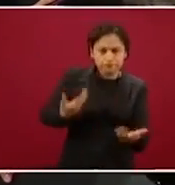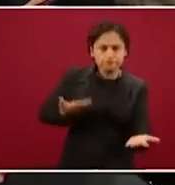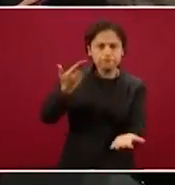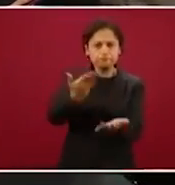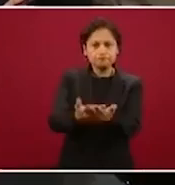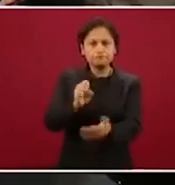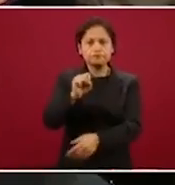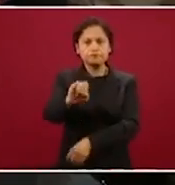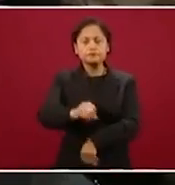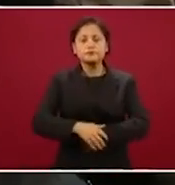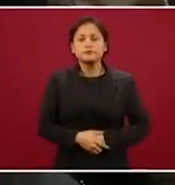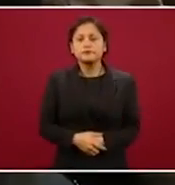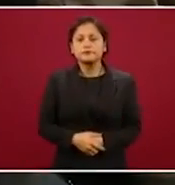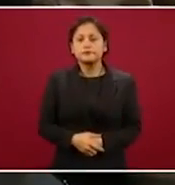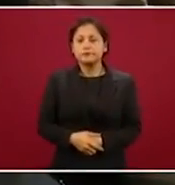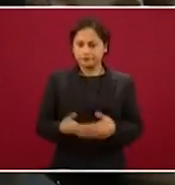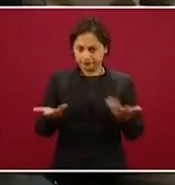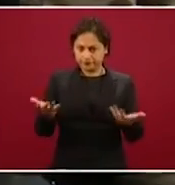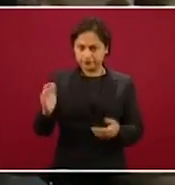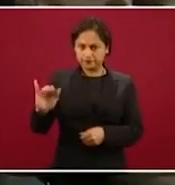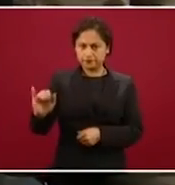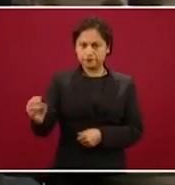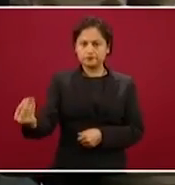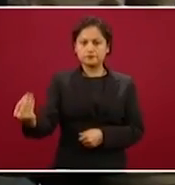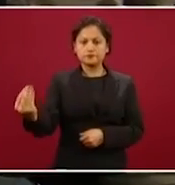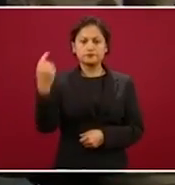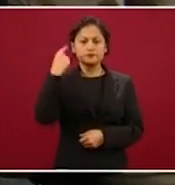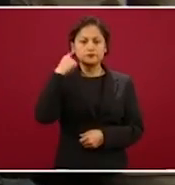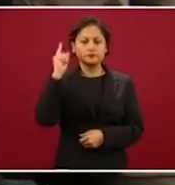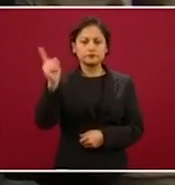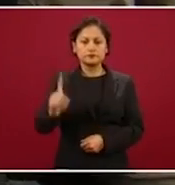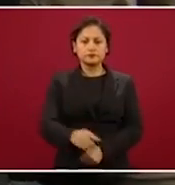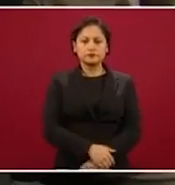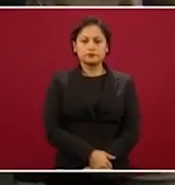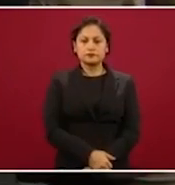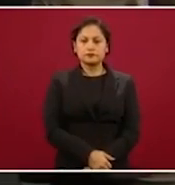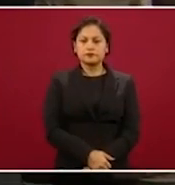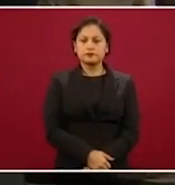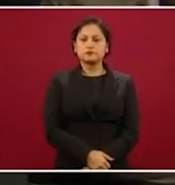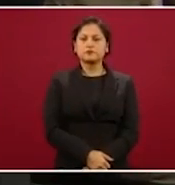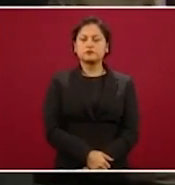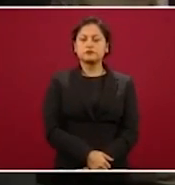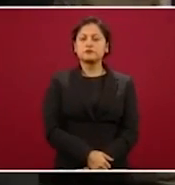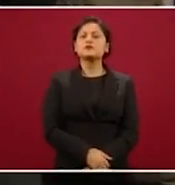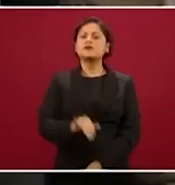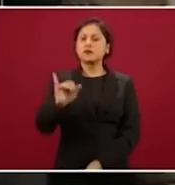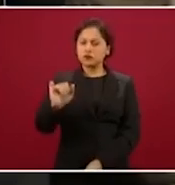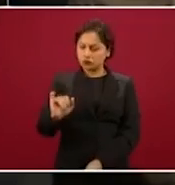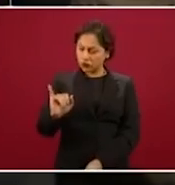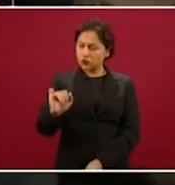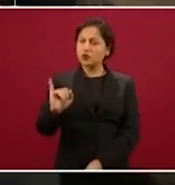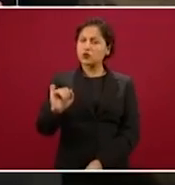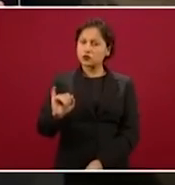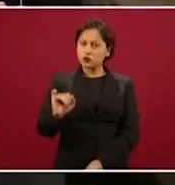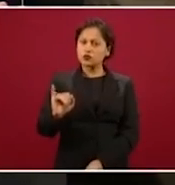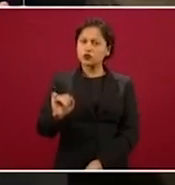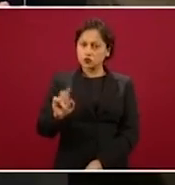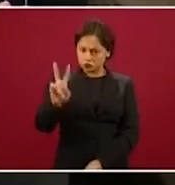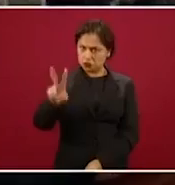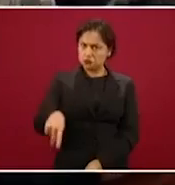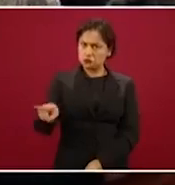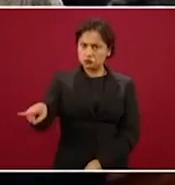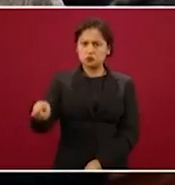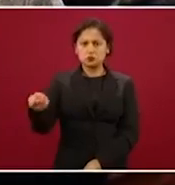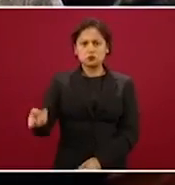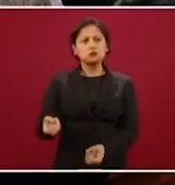Elaborar que todos nos pongamos de acuerdo. Sí. Sean de YouTube, de un medio escrito. Sí, de sí, sí. Radio. Sería un buen aporte. ¿Y